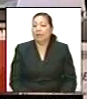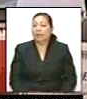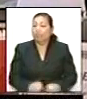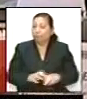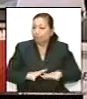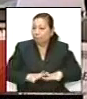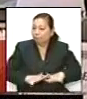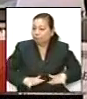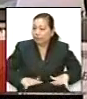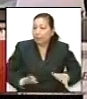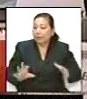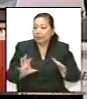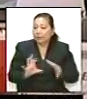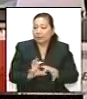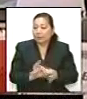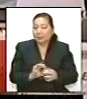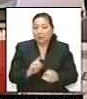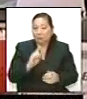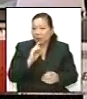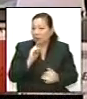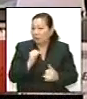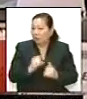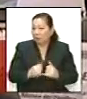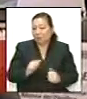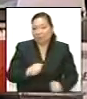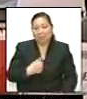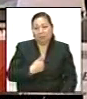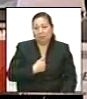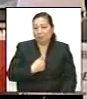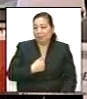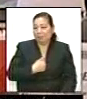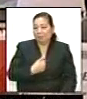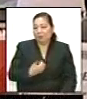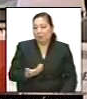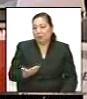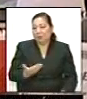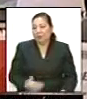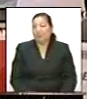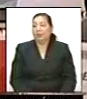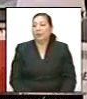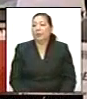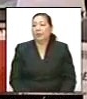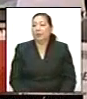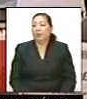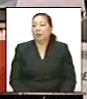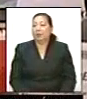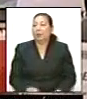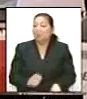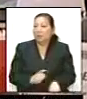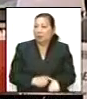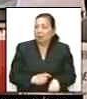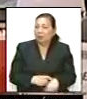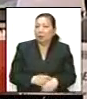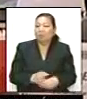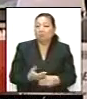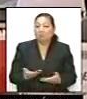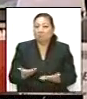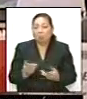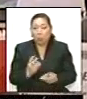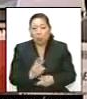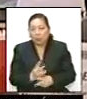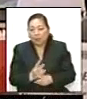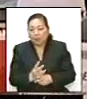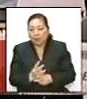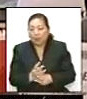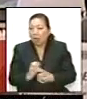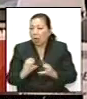expansión de esta alianza no es un fin en sí mismo, prueba de ello de que se ha tomado tiempo, cautela y